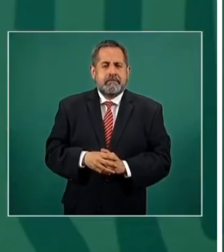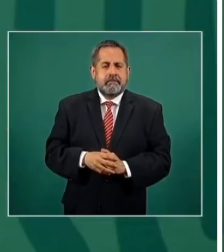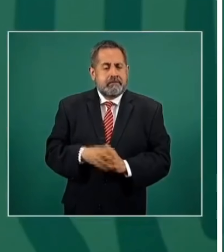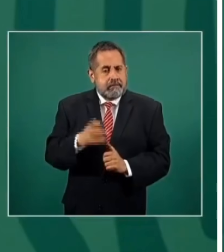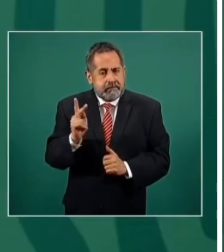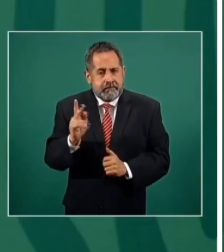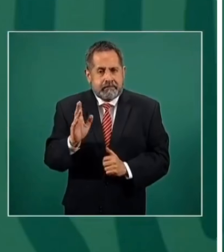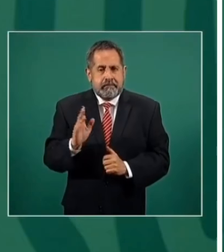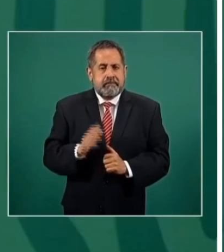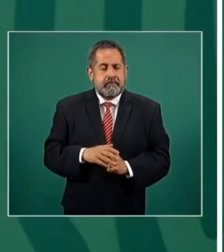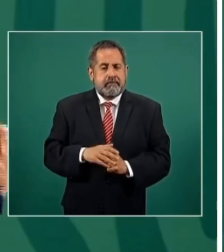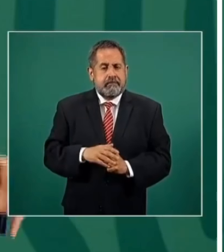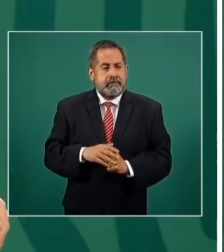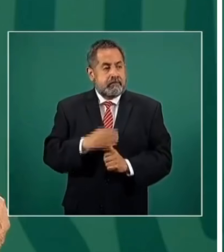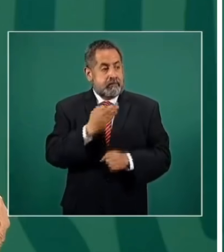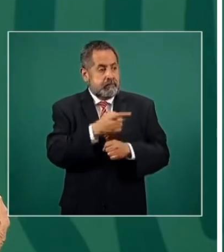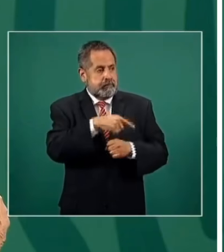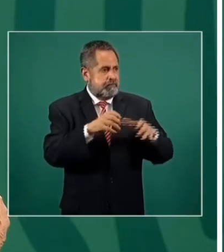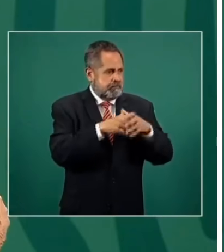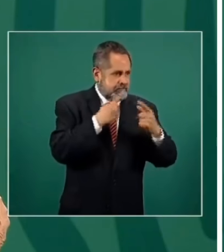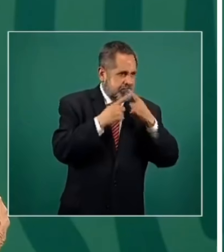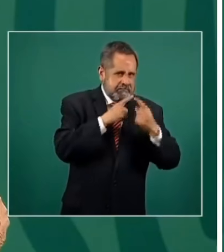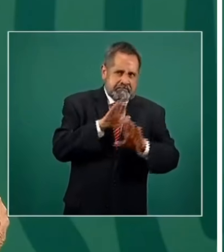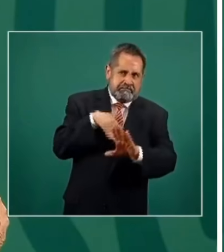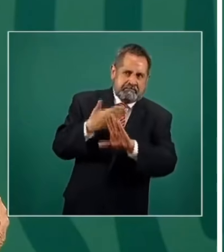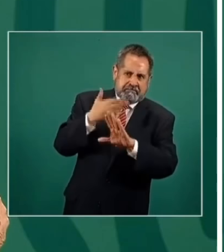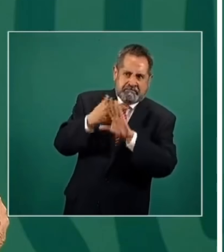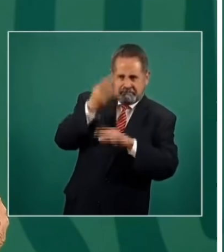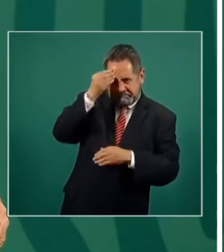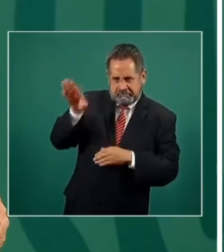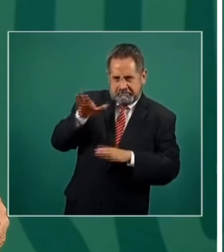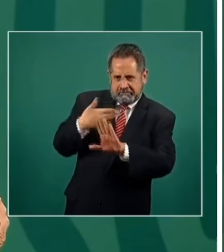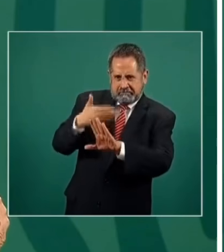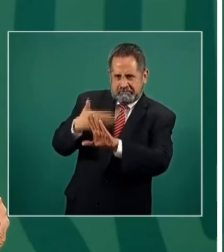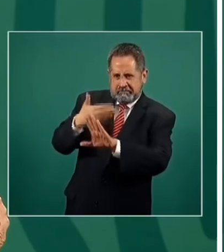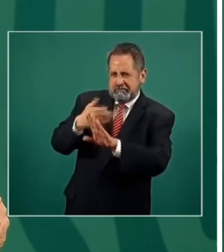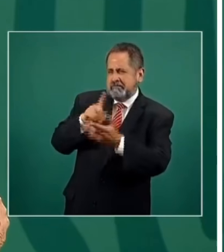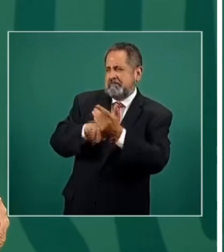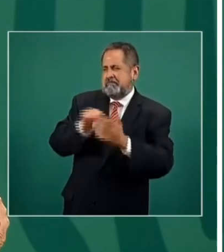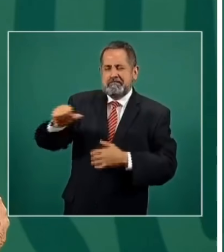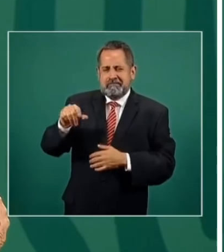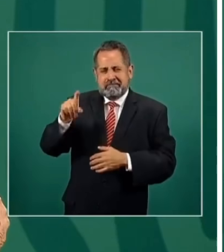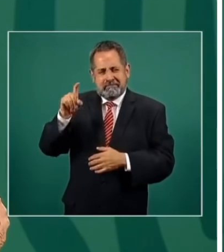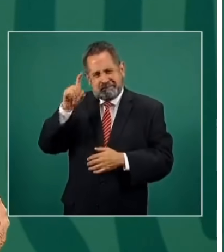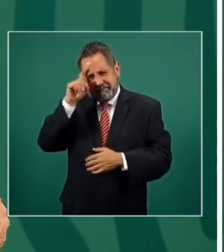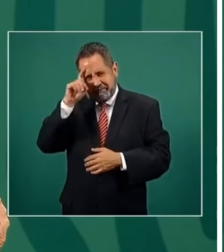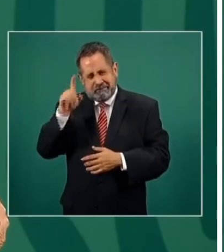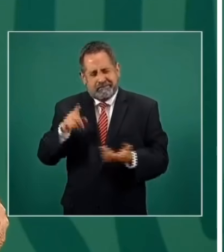Pero hay una campaña de desprestigio contra el doctor. Se me hace muy